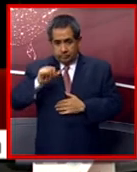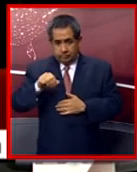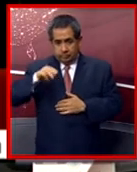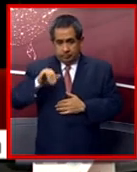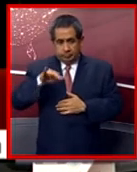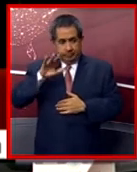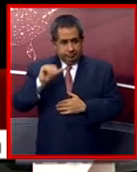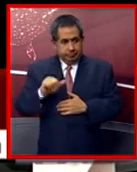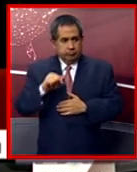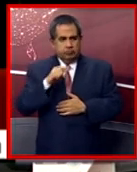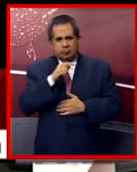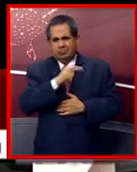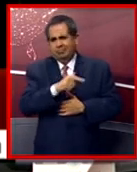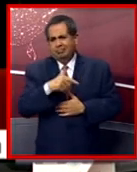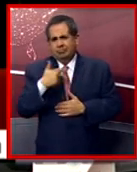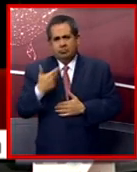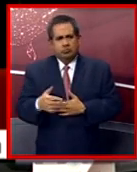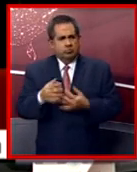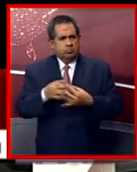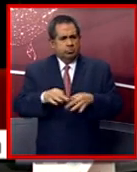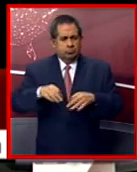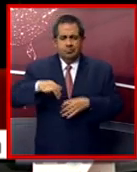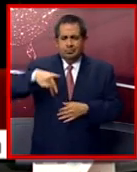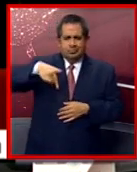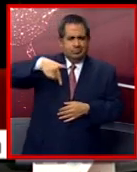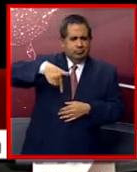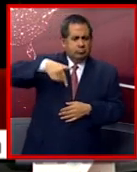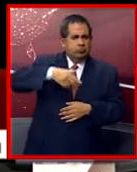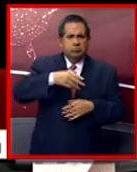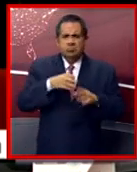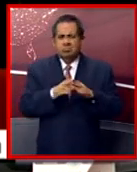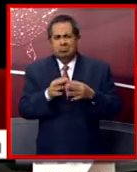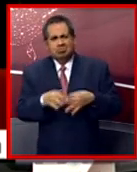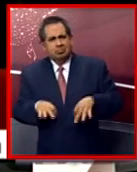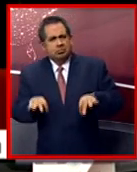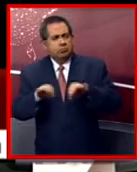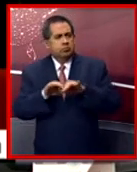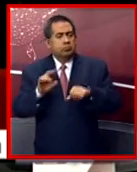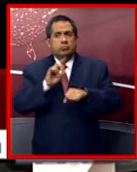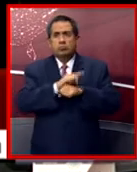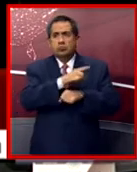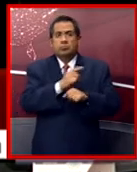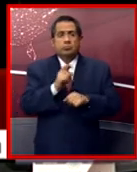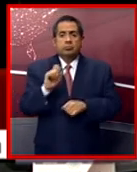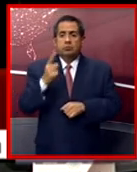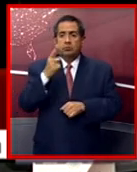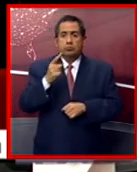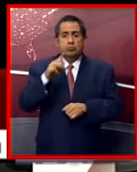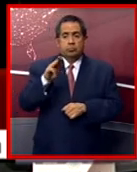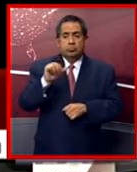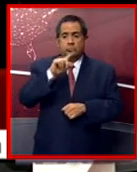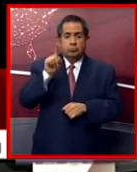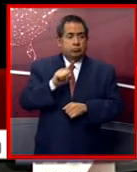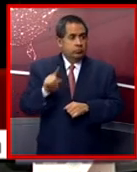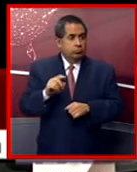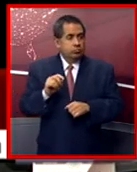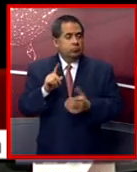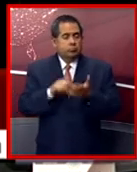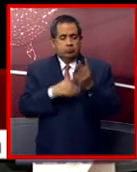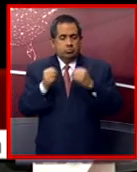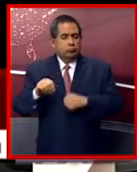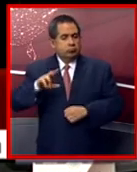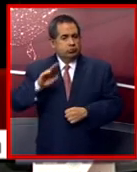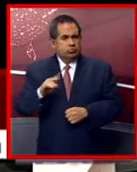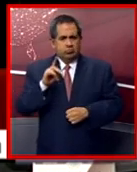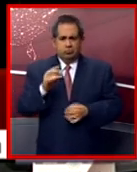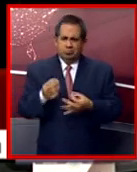más jóvenes en la comunidad internacional y su independencia, el 21 de marzo de 1990, representó